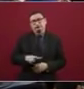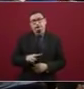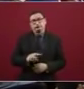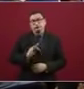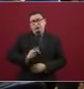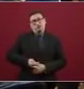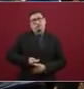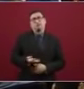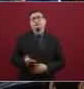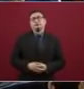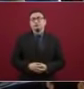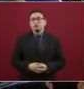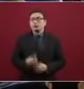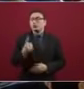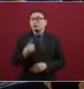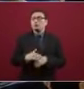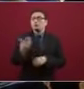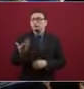Una más.